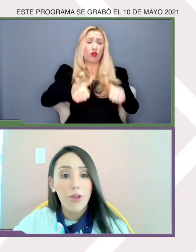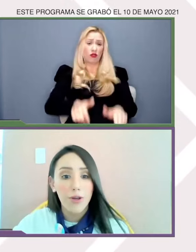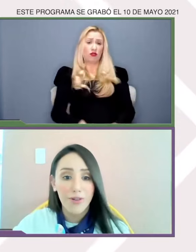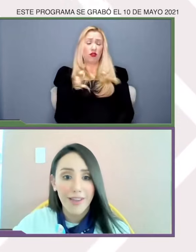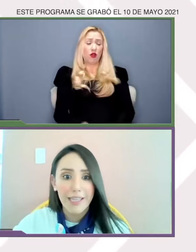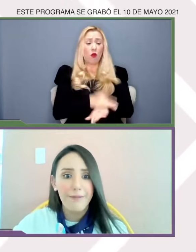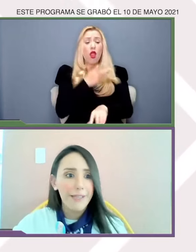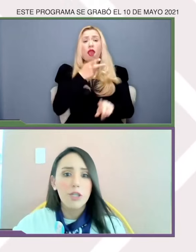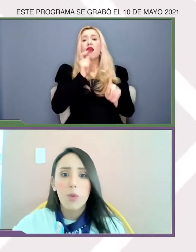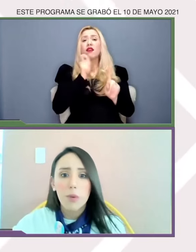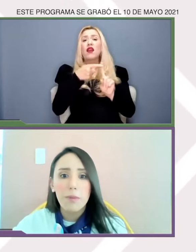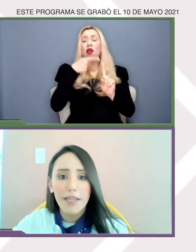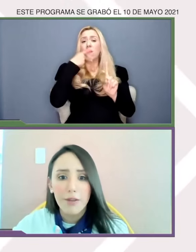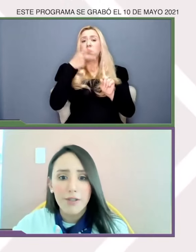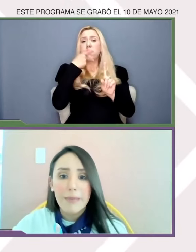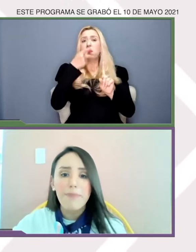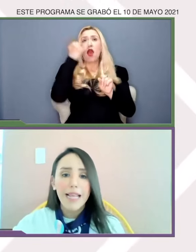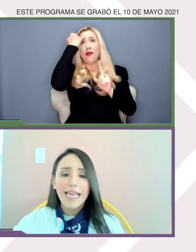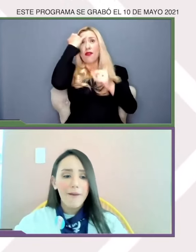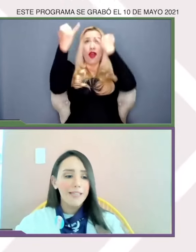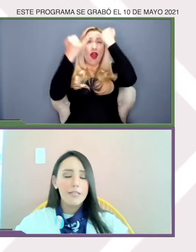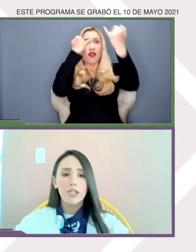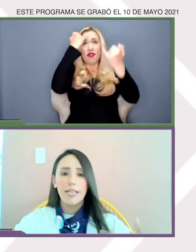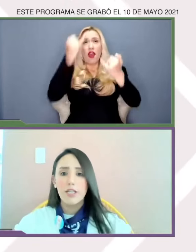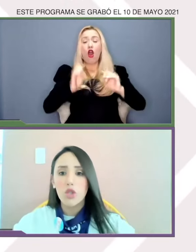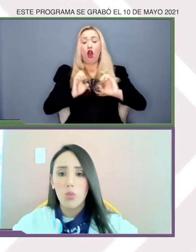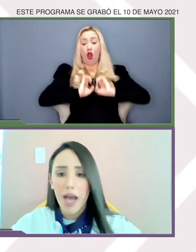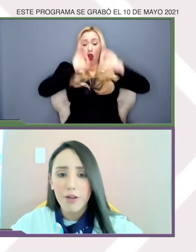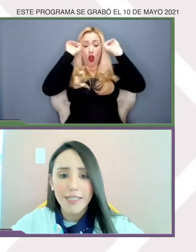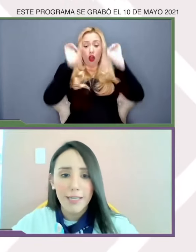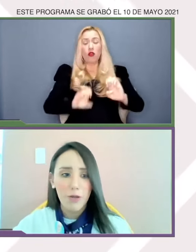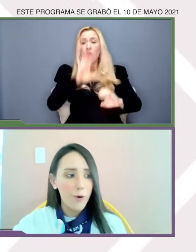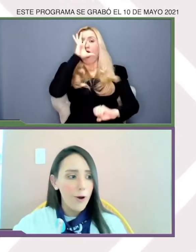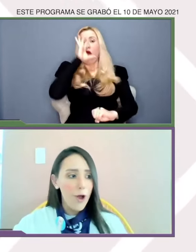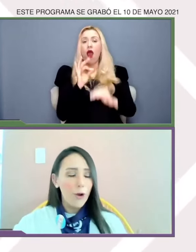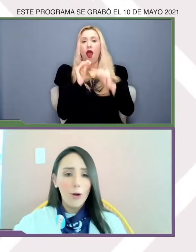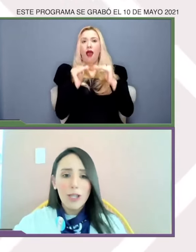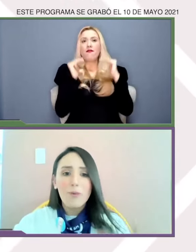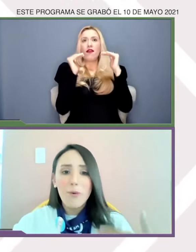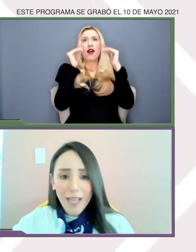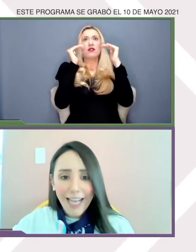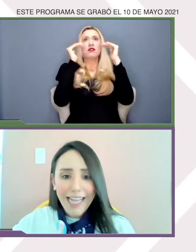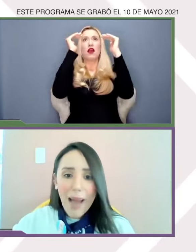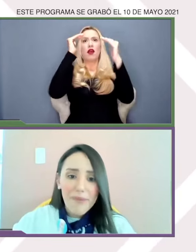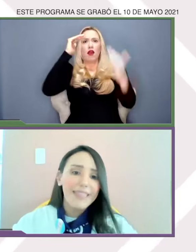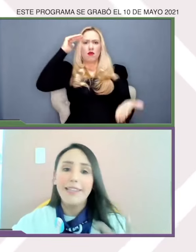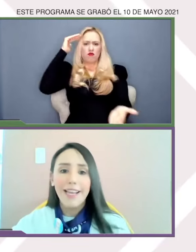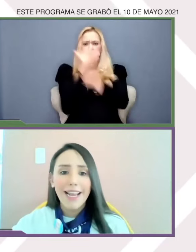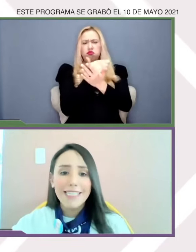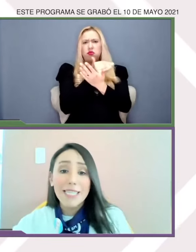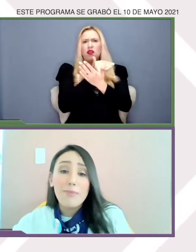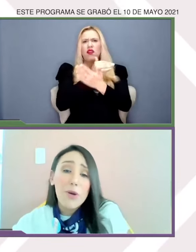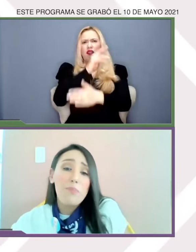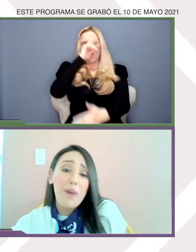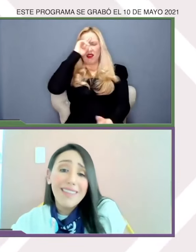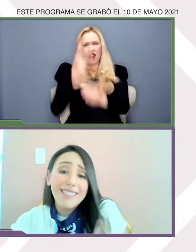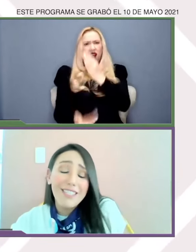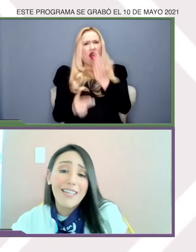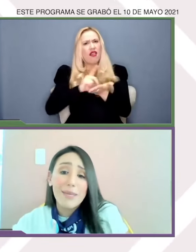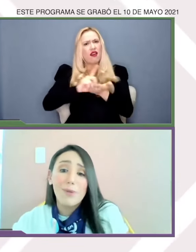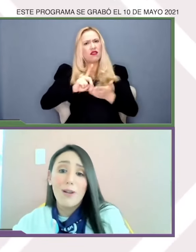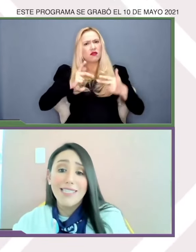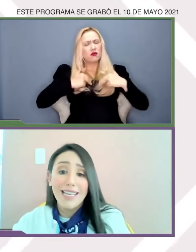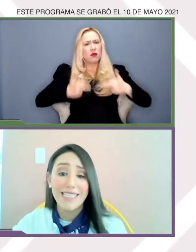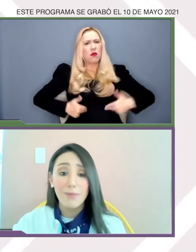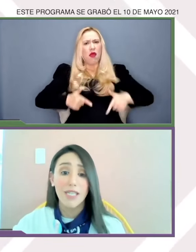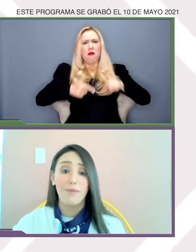discursos de odio que dividen los movimientos, impiden que avancen los derechos humanos y, de nuevo, contribuyen a mantener estas preocupantes